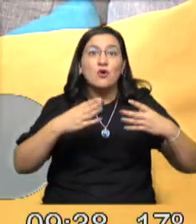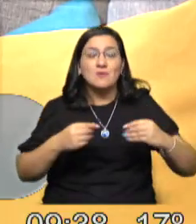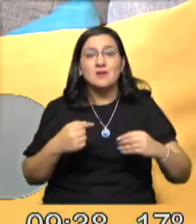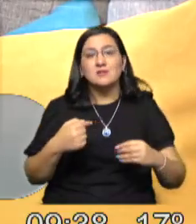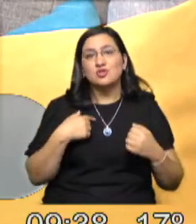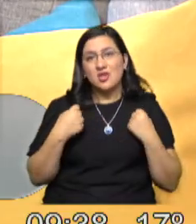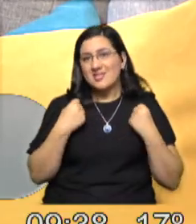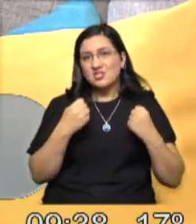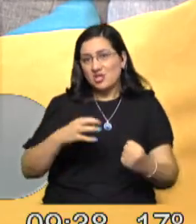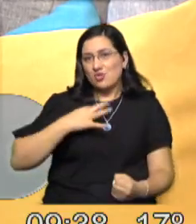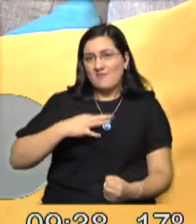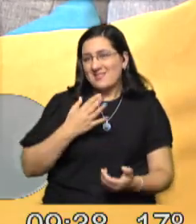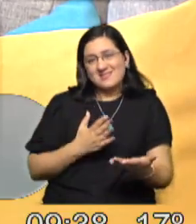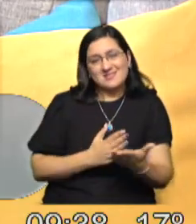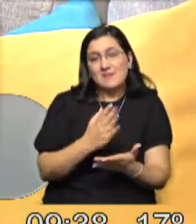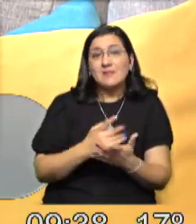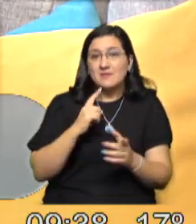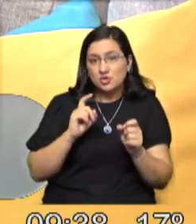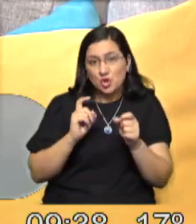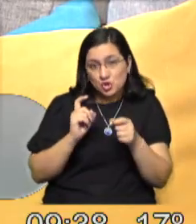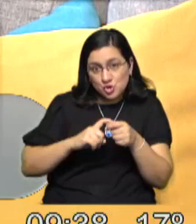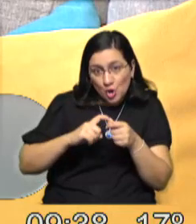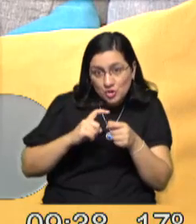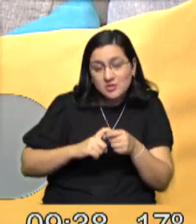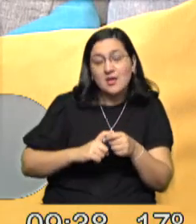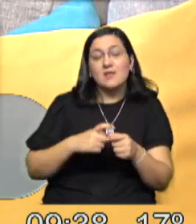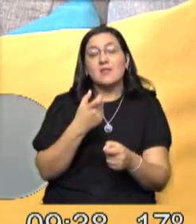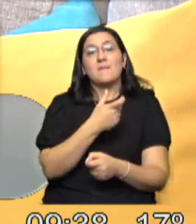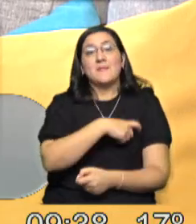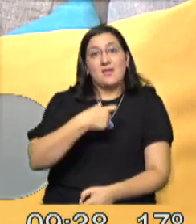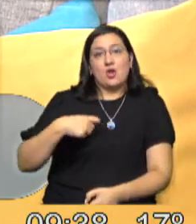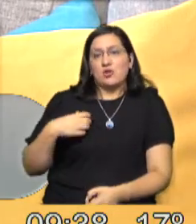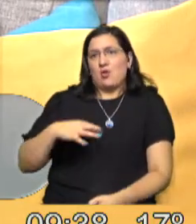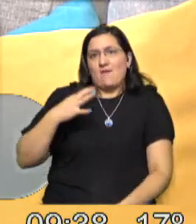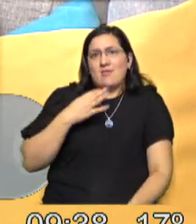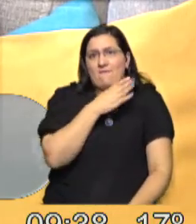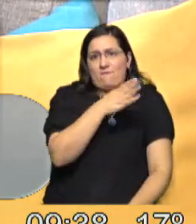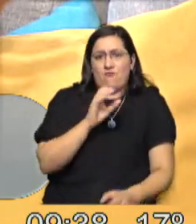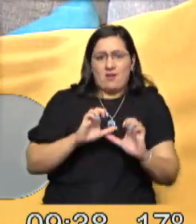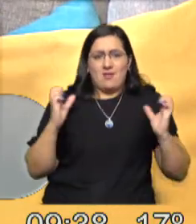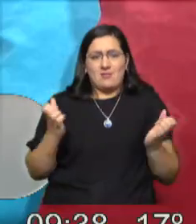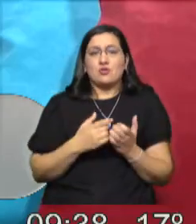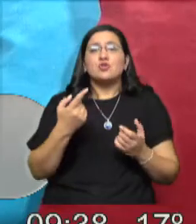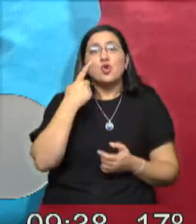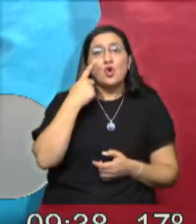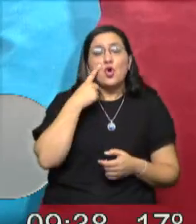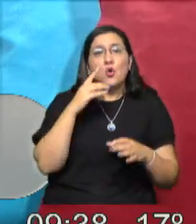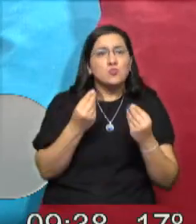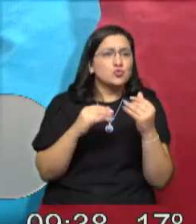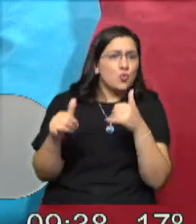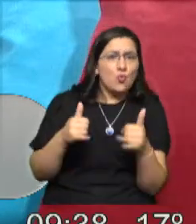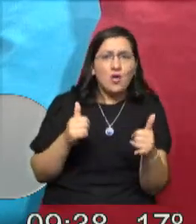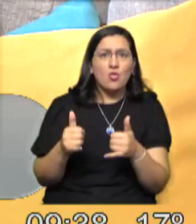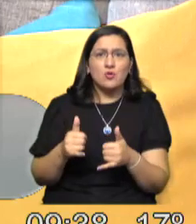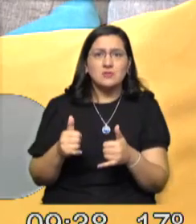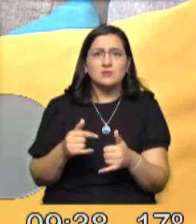hincha de toda la vida, o sea, de siempre. Soy socia hace 20 años de Peñarol y toda la vida fui al estadio. Entonces, bueno, conozco jugadores de la época, más que nada del quinquenio. Y siempre el jugador se lo